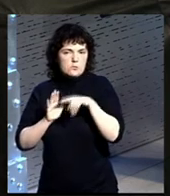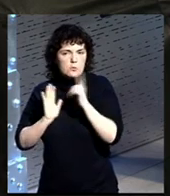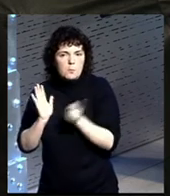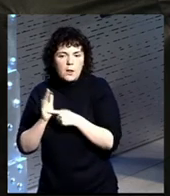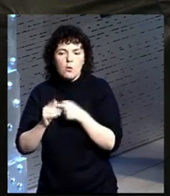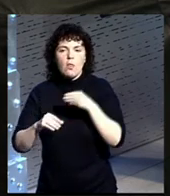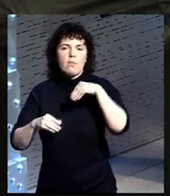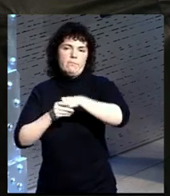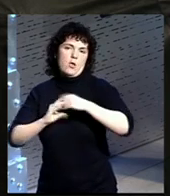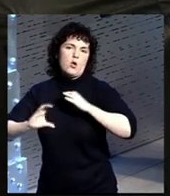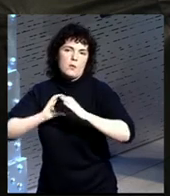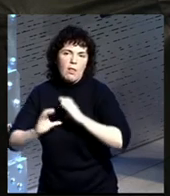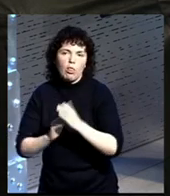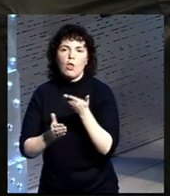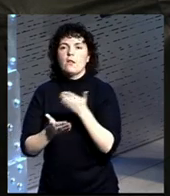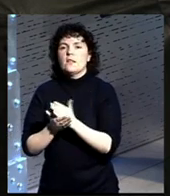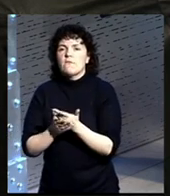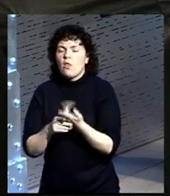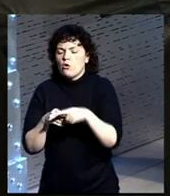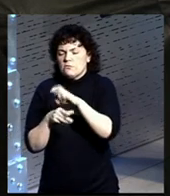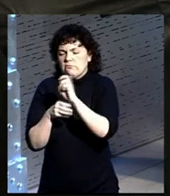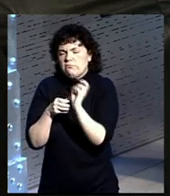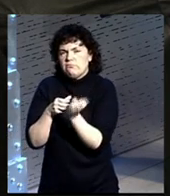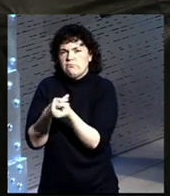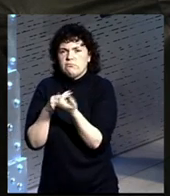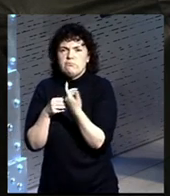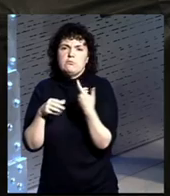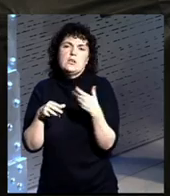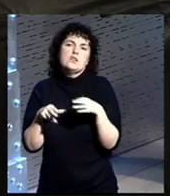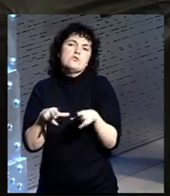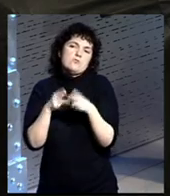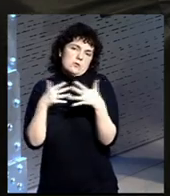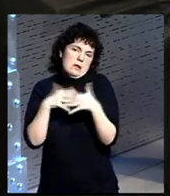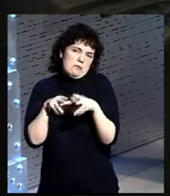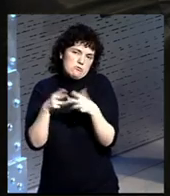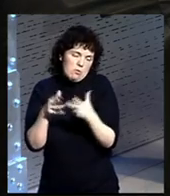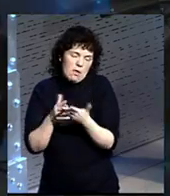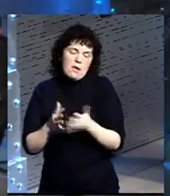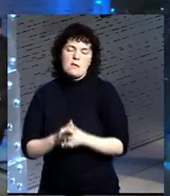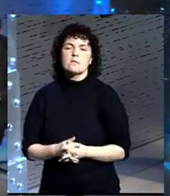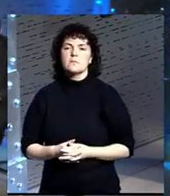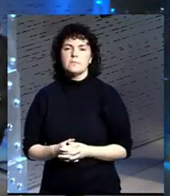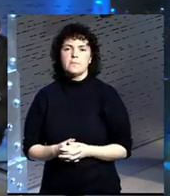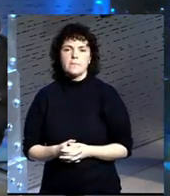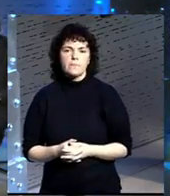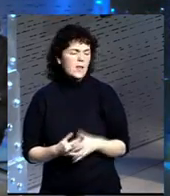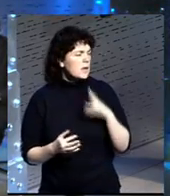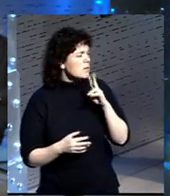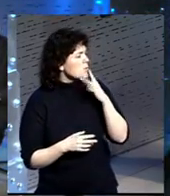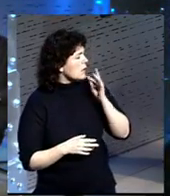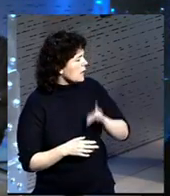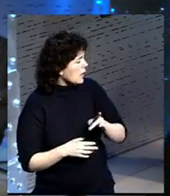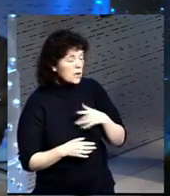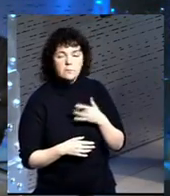comunicación, interfaz, introducen todo un poco, ¿no? Del social media realmente en una aplicación bancaria. ¿Quién responde? Adelante. A